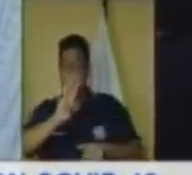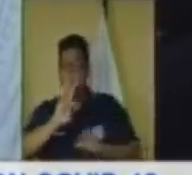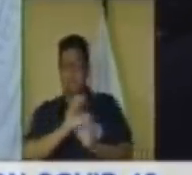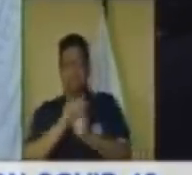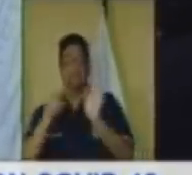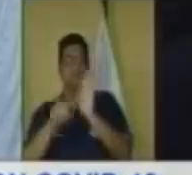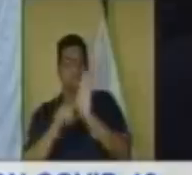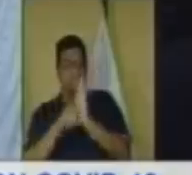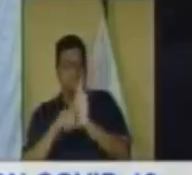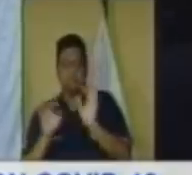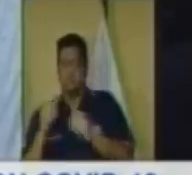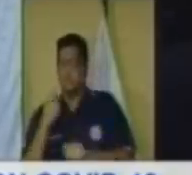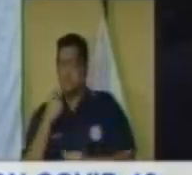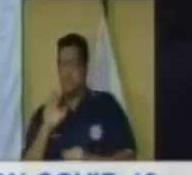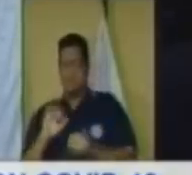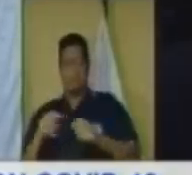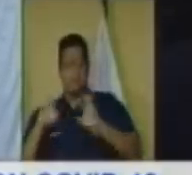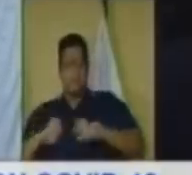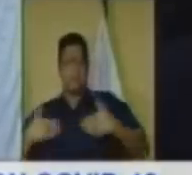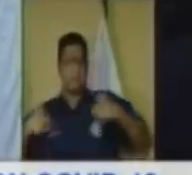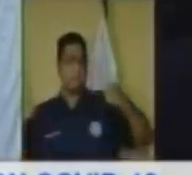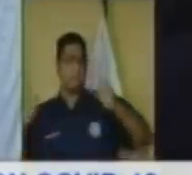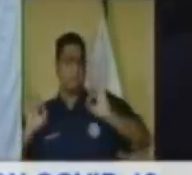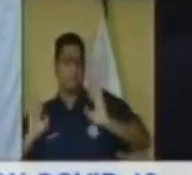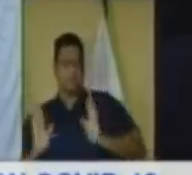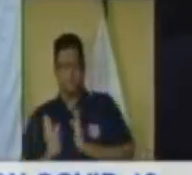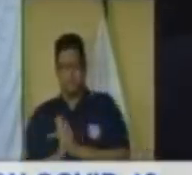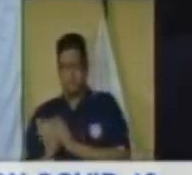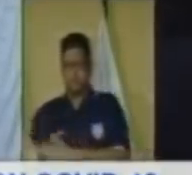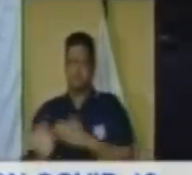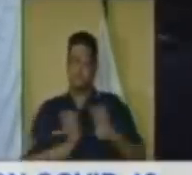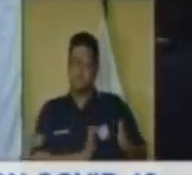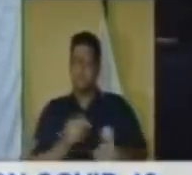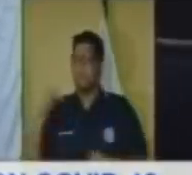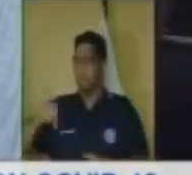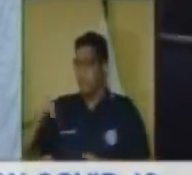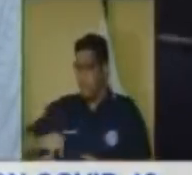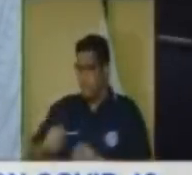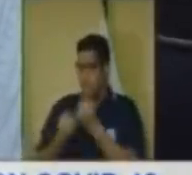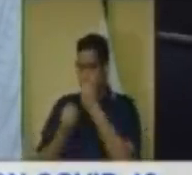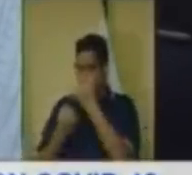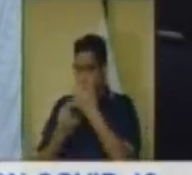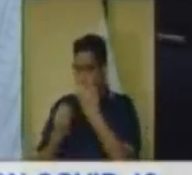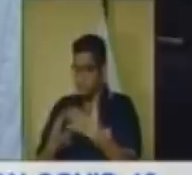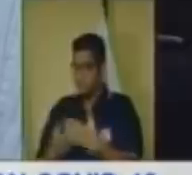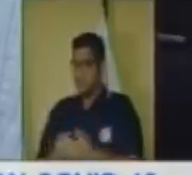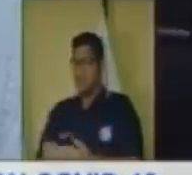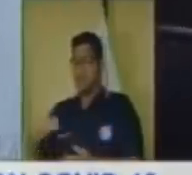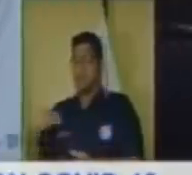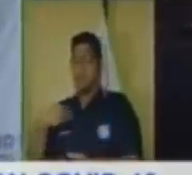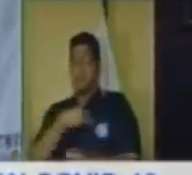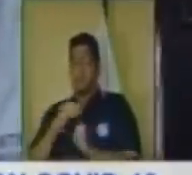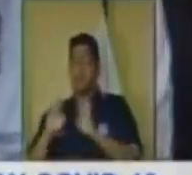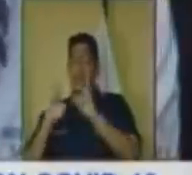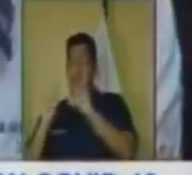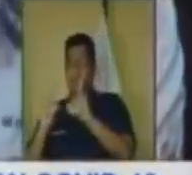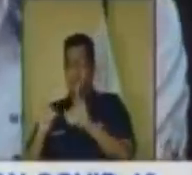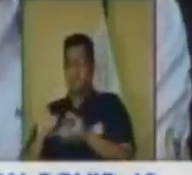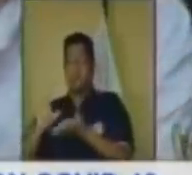a la doctora Claudia Ruiz Casasola, quien tiene información respecto al Ministerio de Educación.